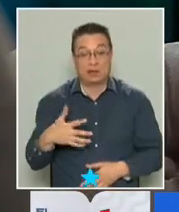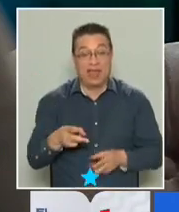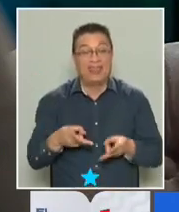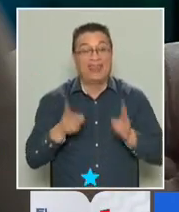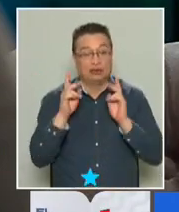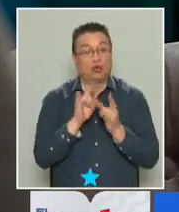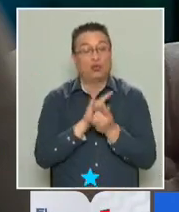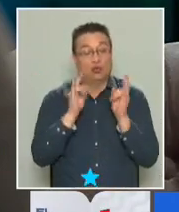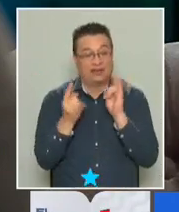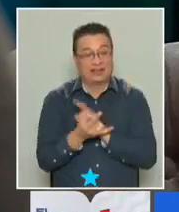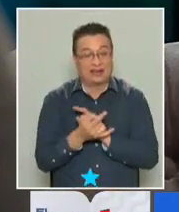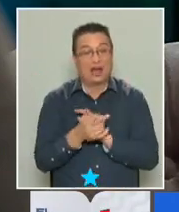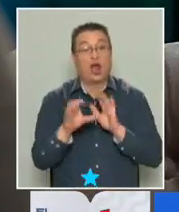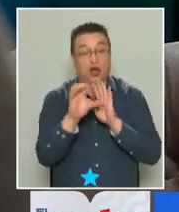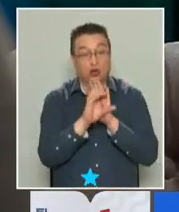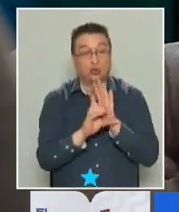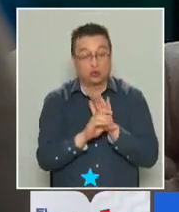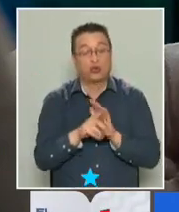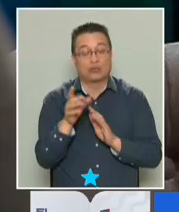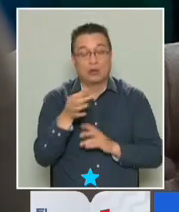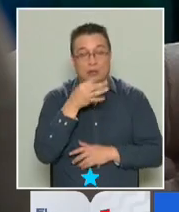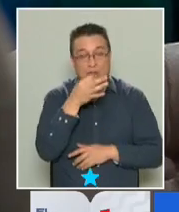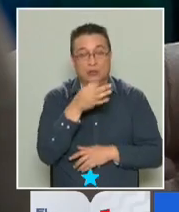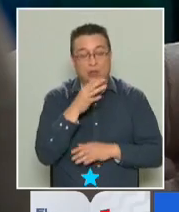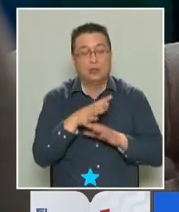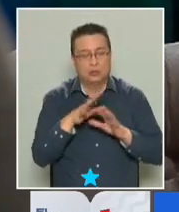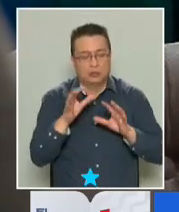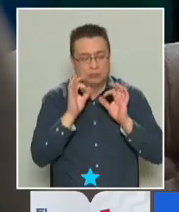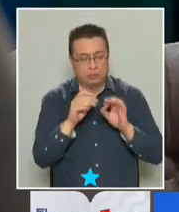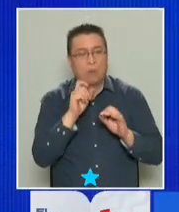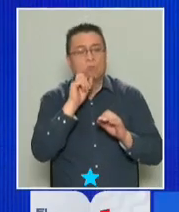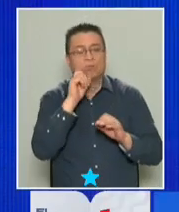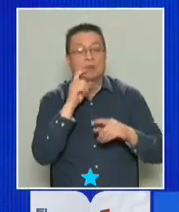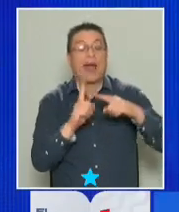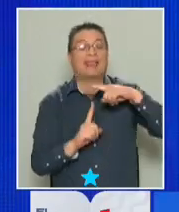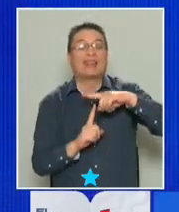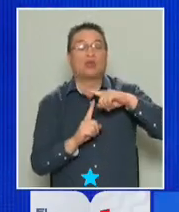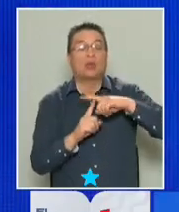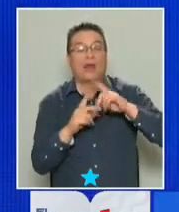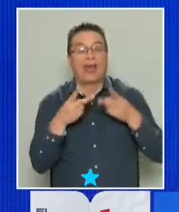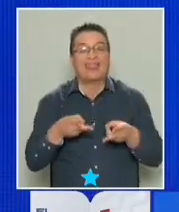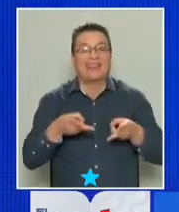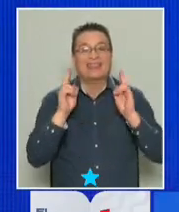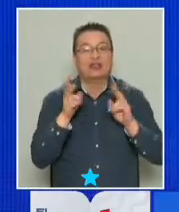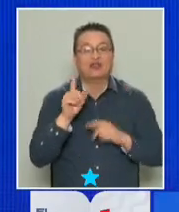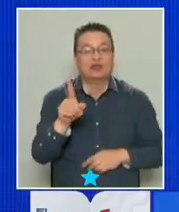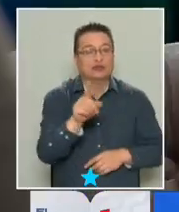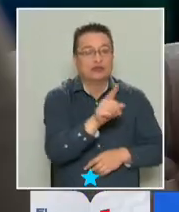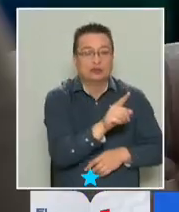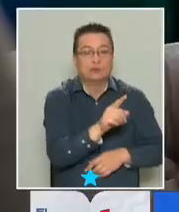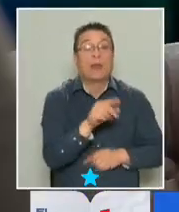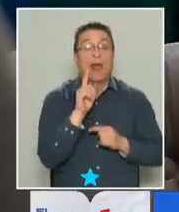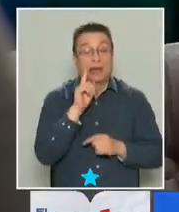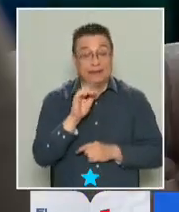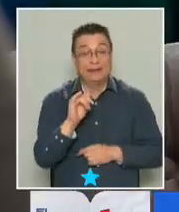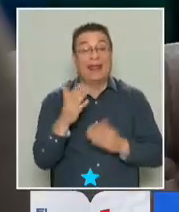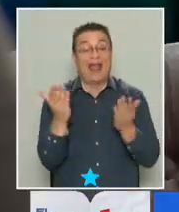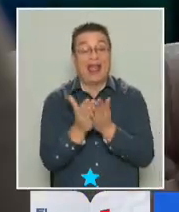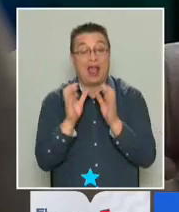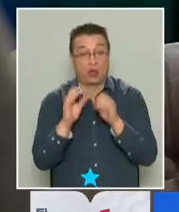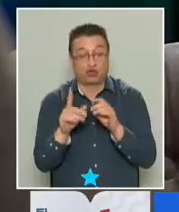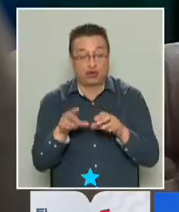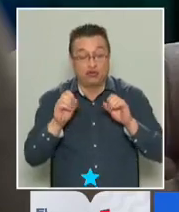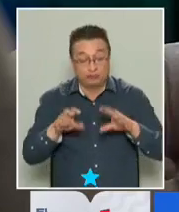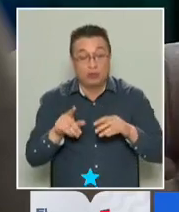universal la constitución está señalando con mucha precisión quién es el titular de cada uno de los derechos y luego dice que la educación supone una